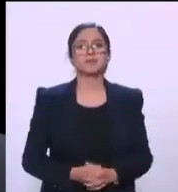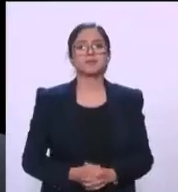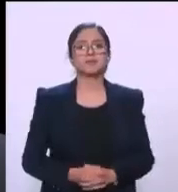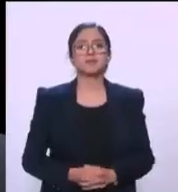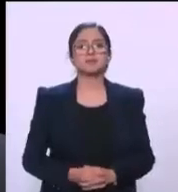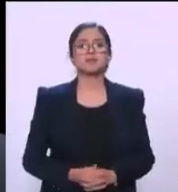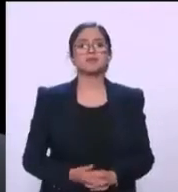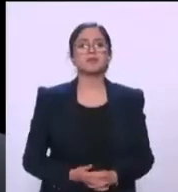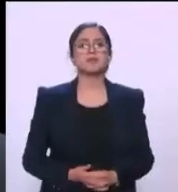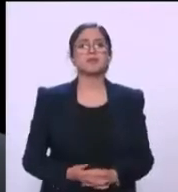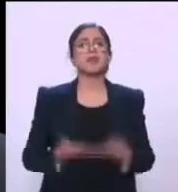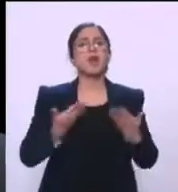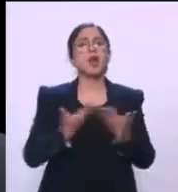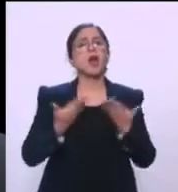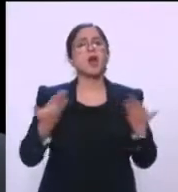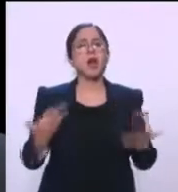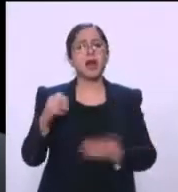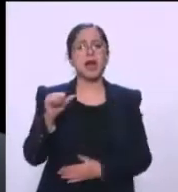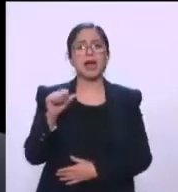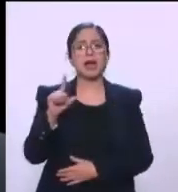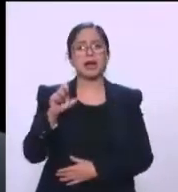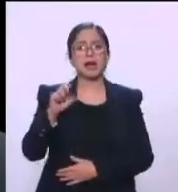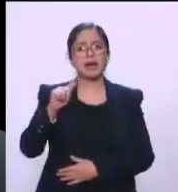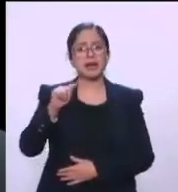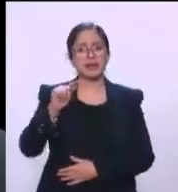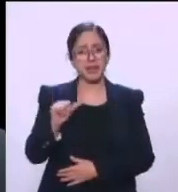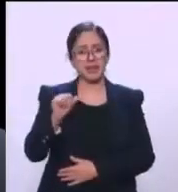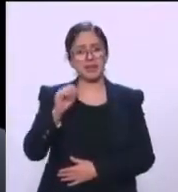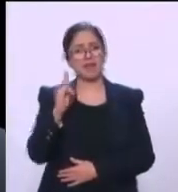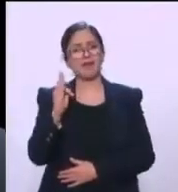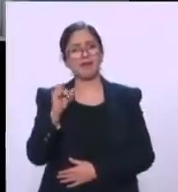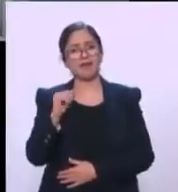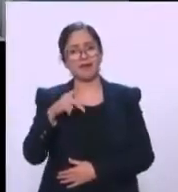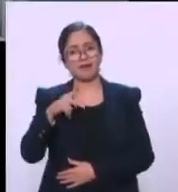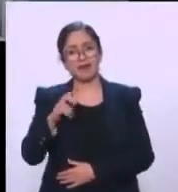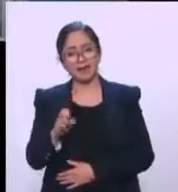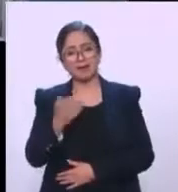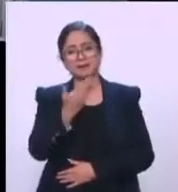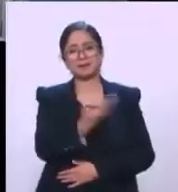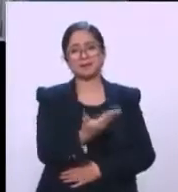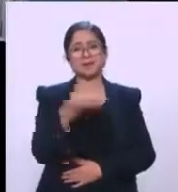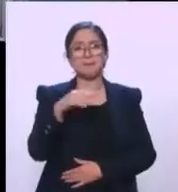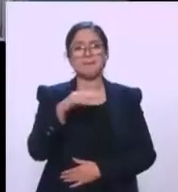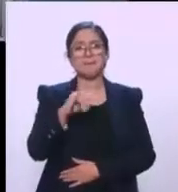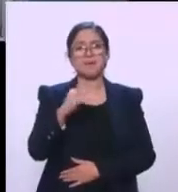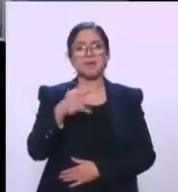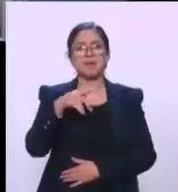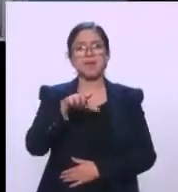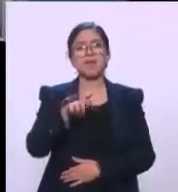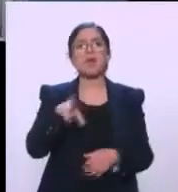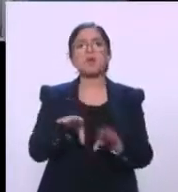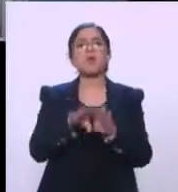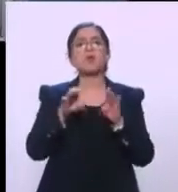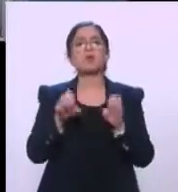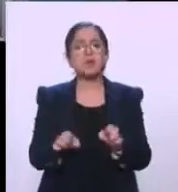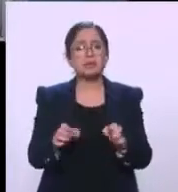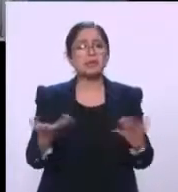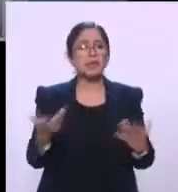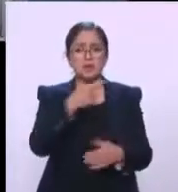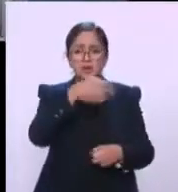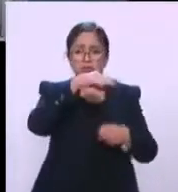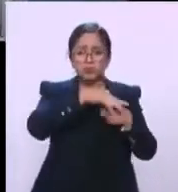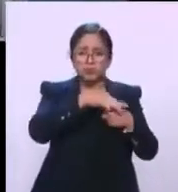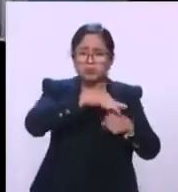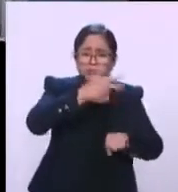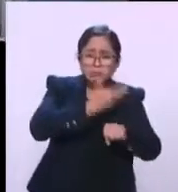Nos vamos ya a Alerta Fake, Alberto Escorcia, Miguel. Juan. ¿Cómo estás, Miguel? Bien, ¿Con qué nos vamos primero? ¿Con elecciones en Estados Unidos